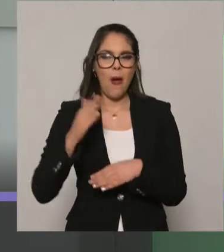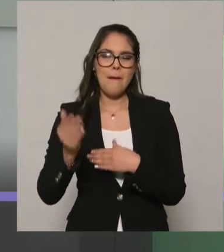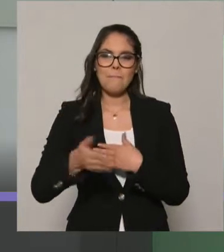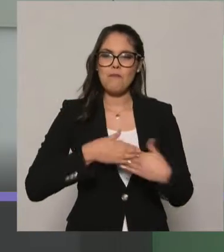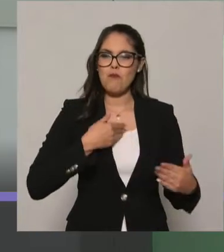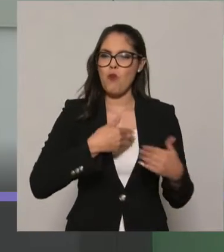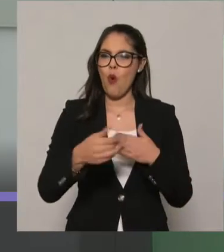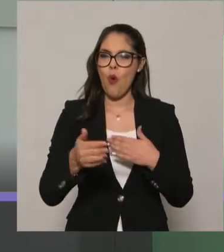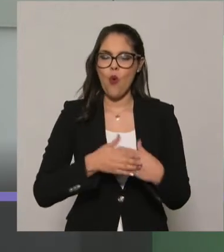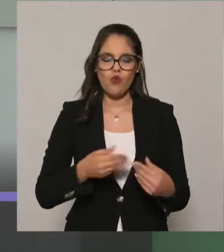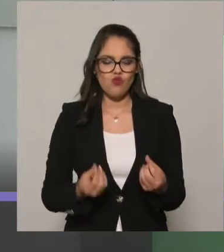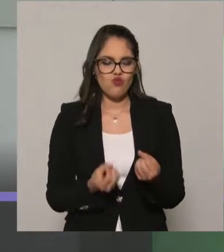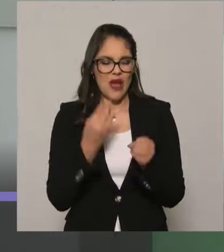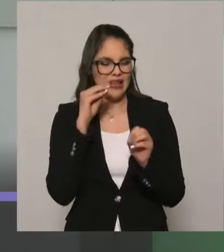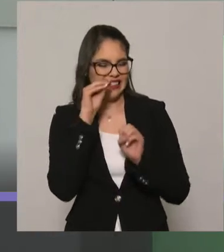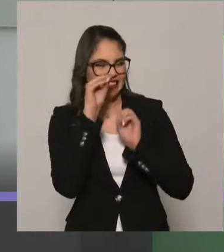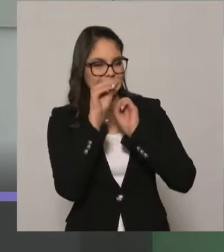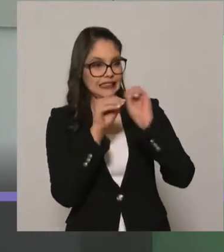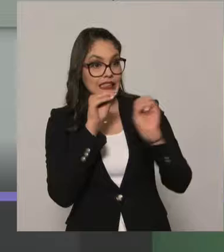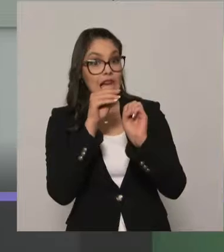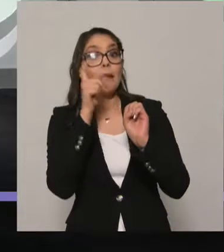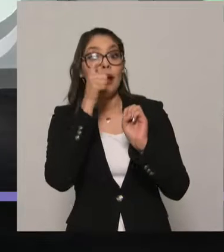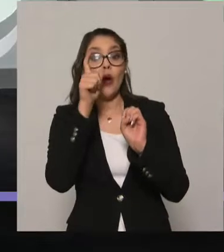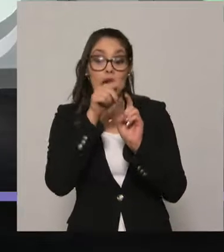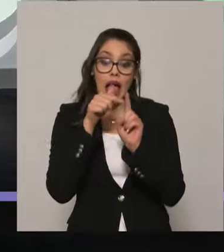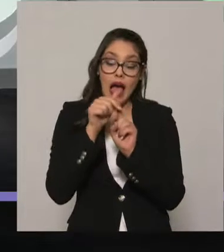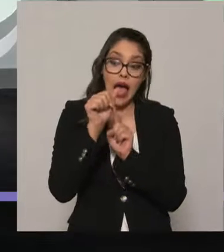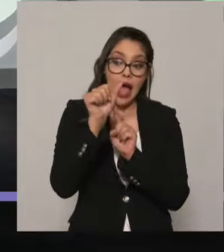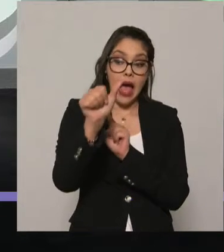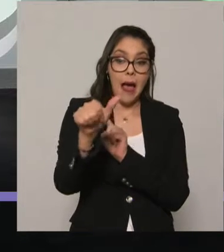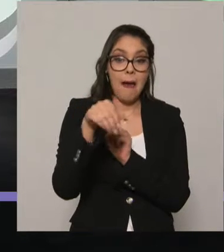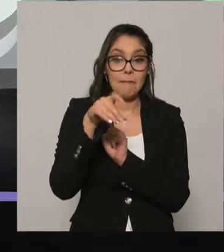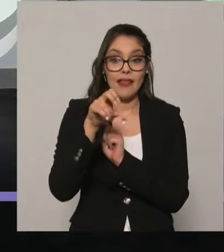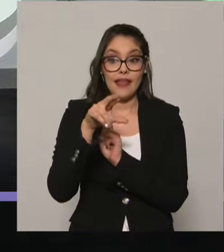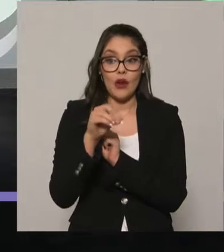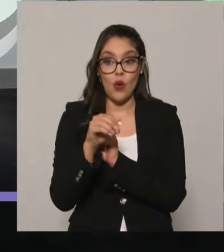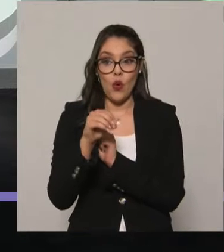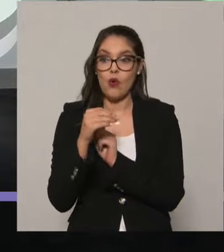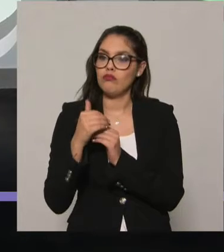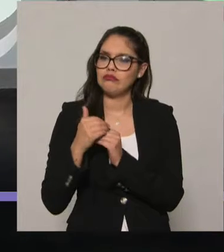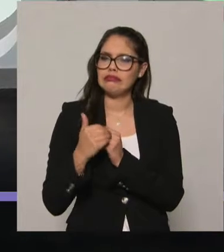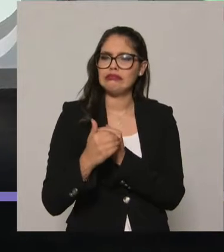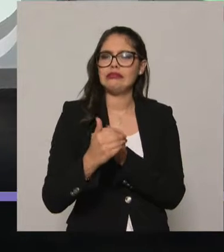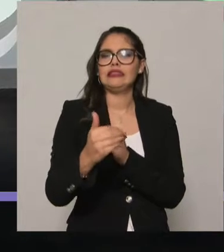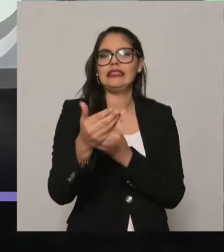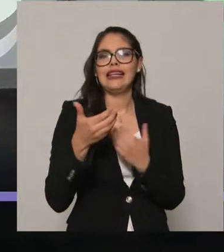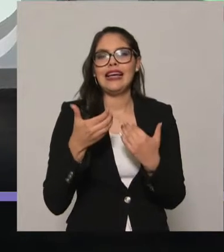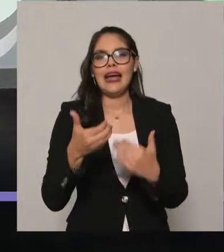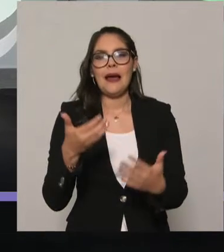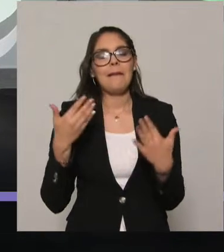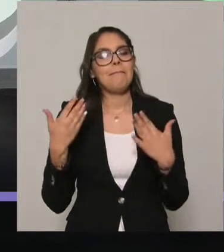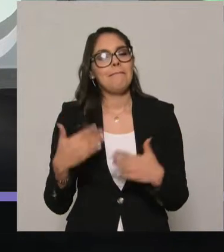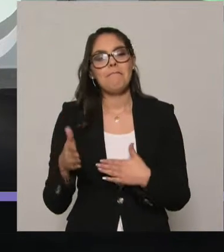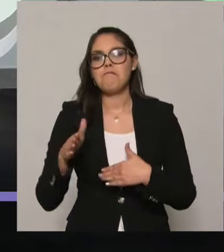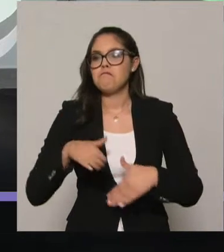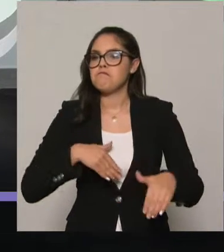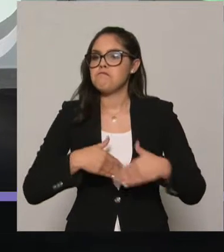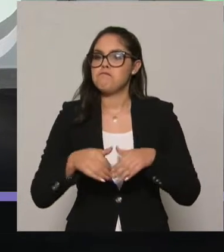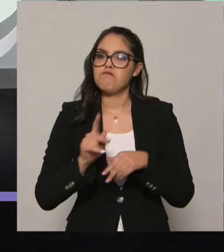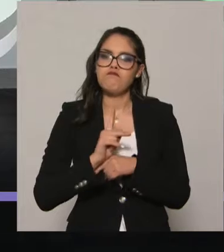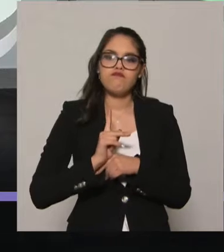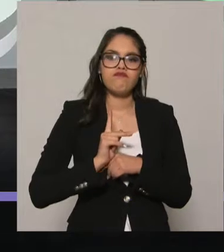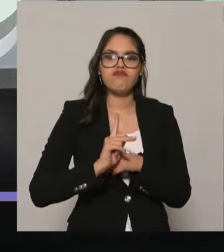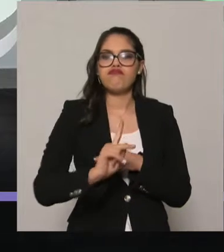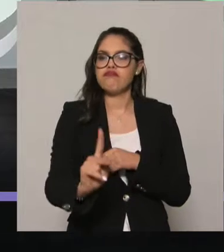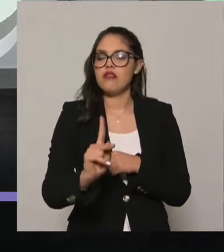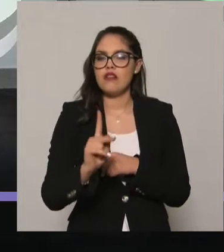más actual. Y cuando llegues a la calle de Madero, pues la calle de Madero es una calle emblemática, peatonal desde hace varios